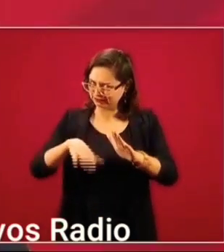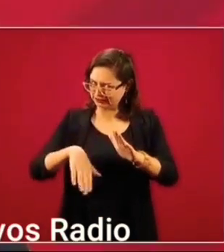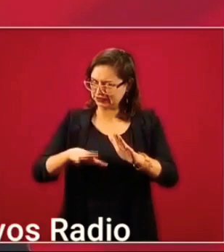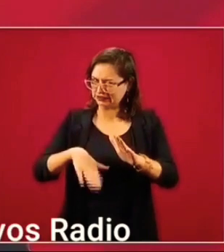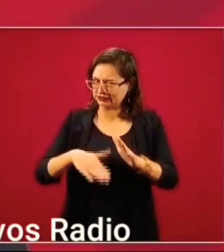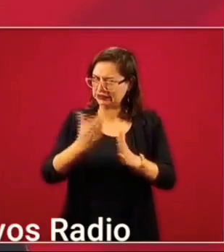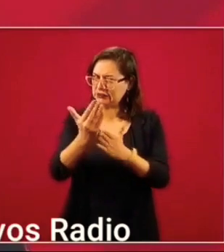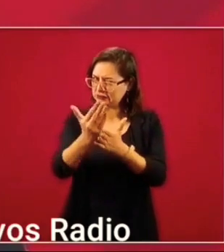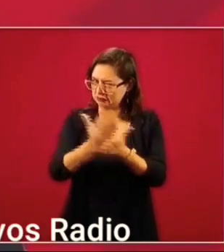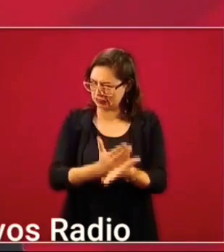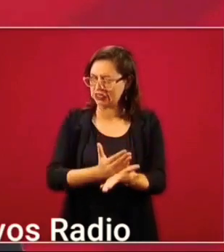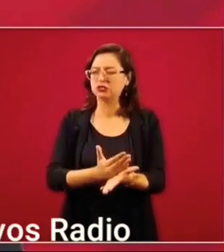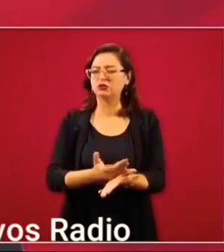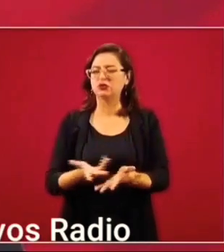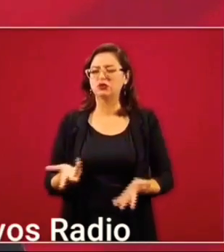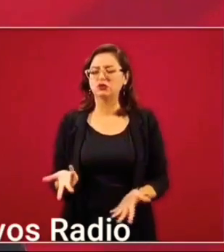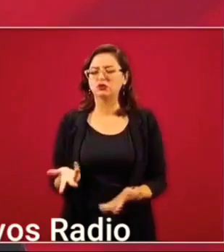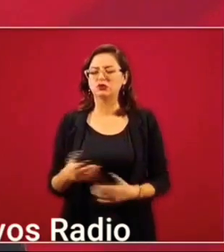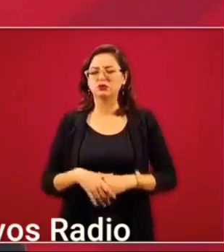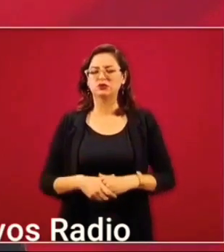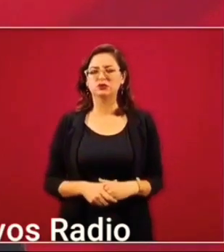a los gastos,